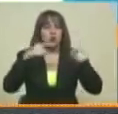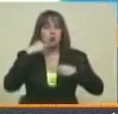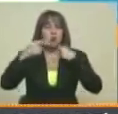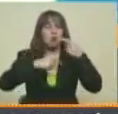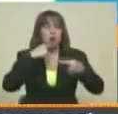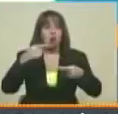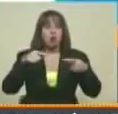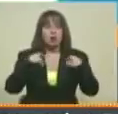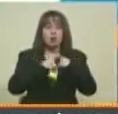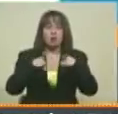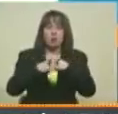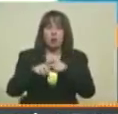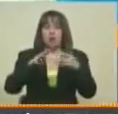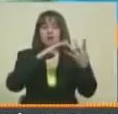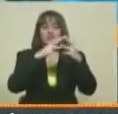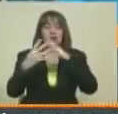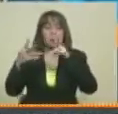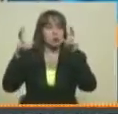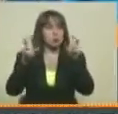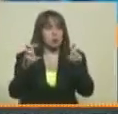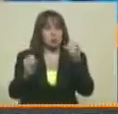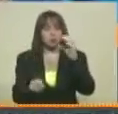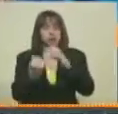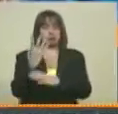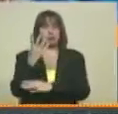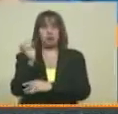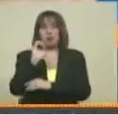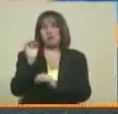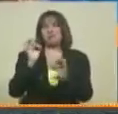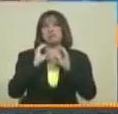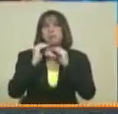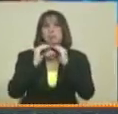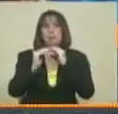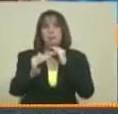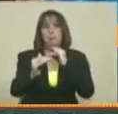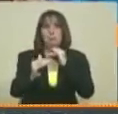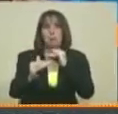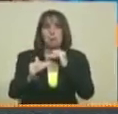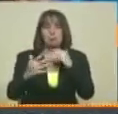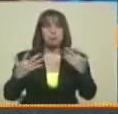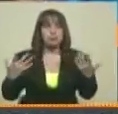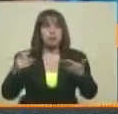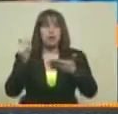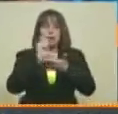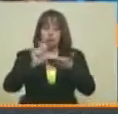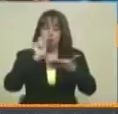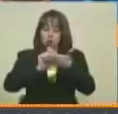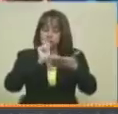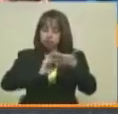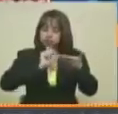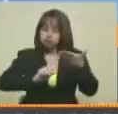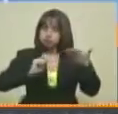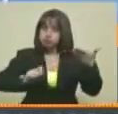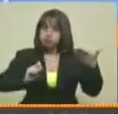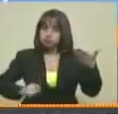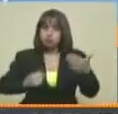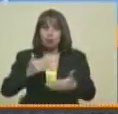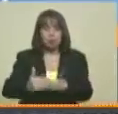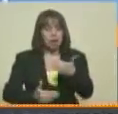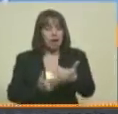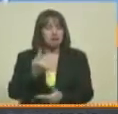nada, barrio nuevo o nada. Así que pónganlo en la agenda de los pasos que hay que